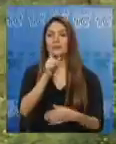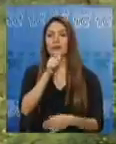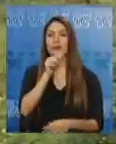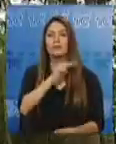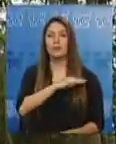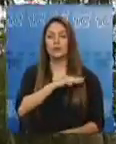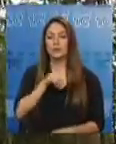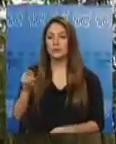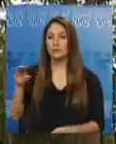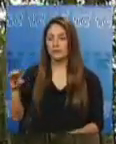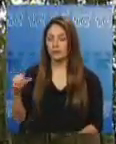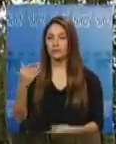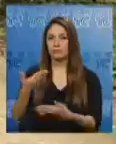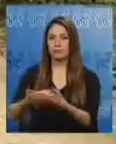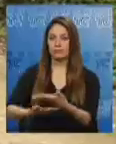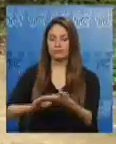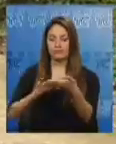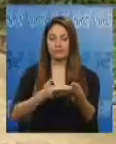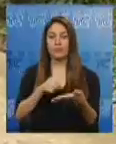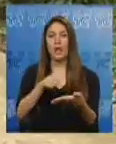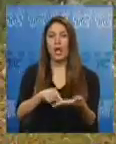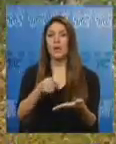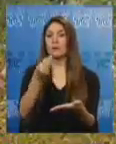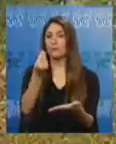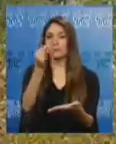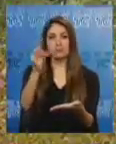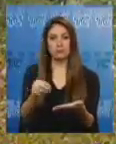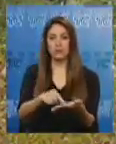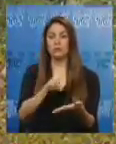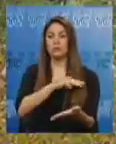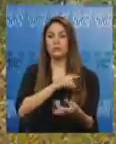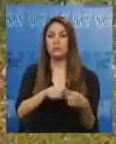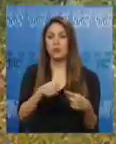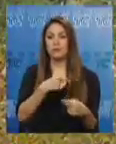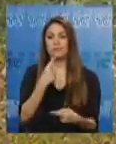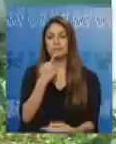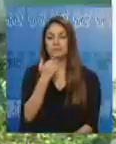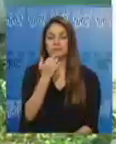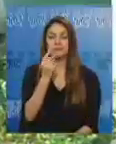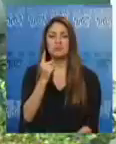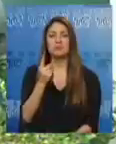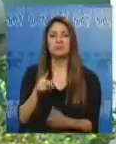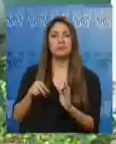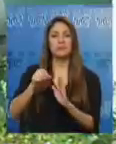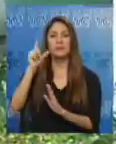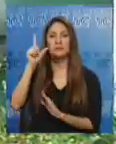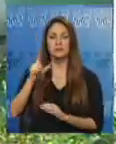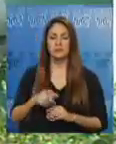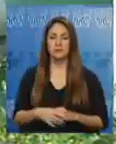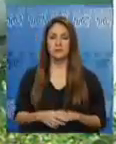del municipio que era necesaria en la compra y venta del bien. Fabiola Santana, TC Televisión.